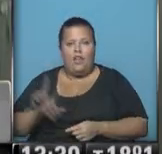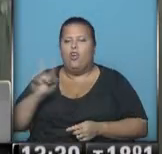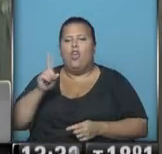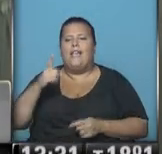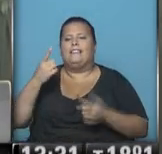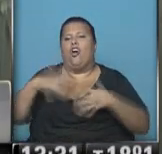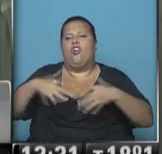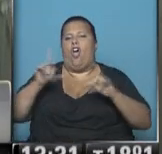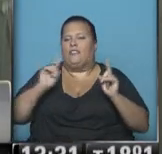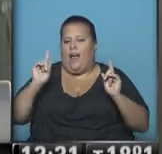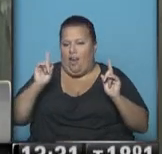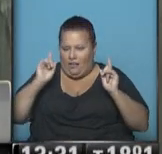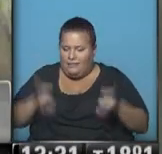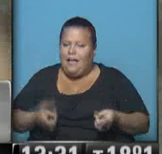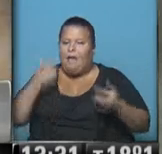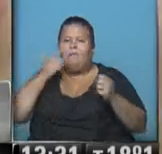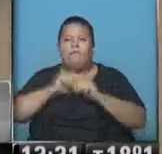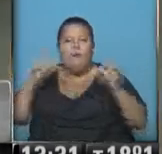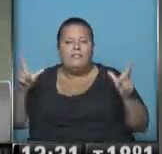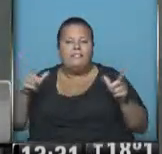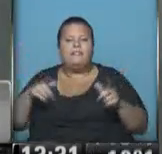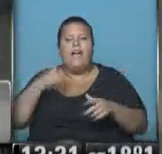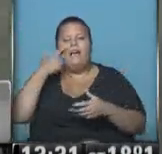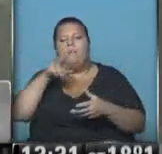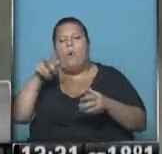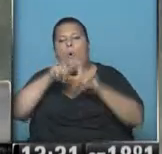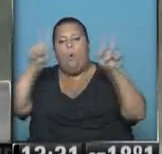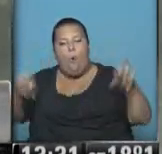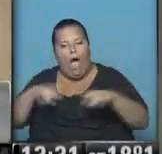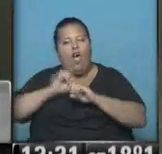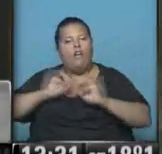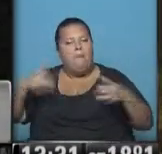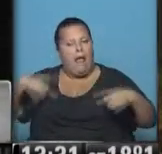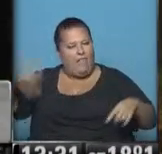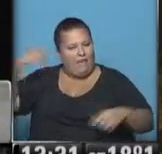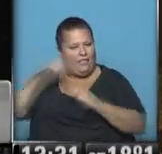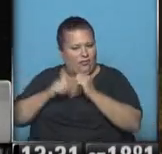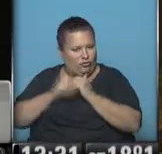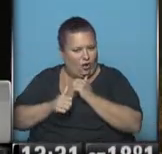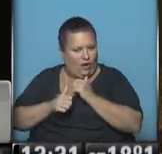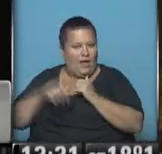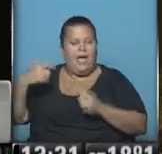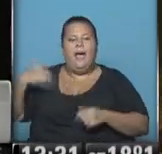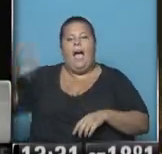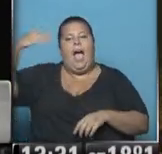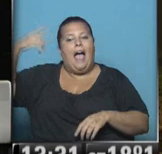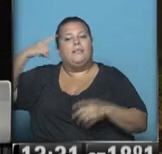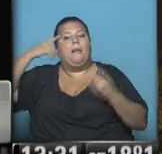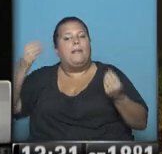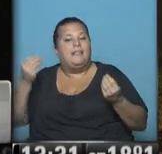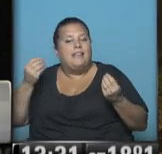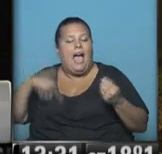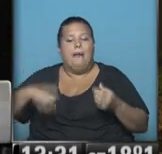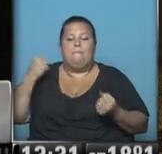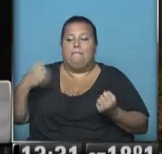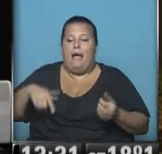en rosa, ¿no? Me parece que también le ponemos, leemos en esos cuadros los fantasmas de la patria. Lo que la patria en un momento para pensarse como